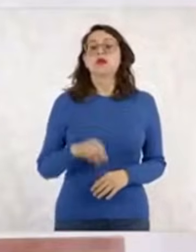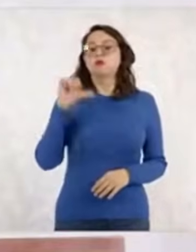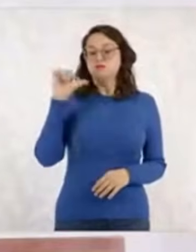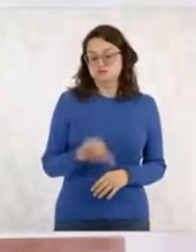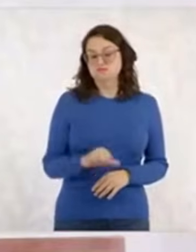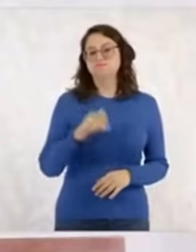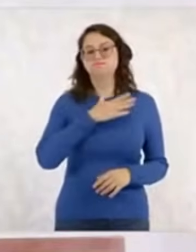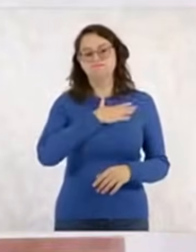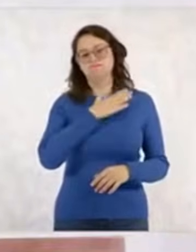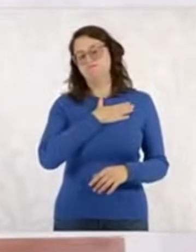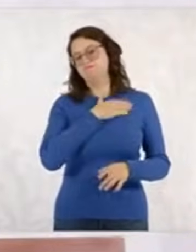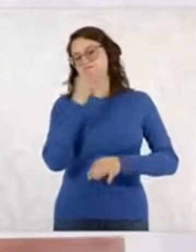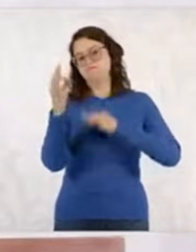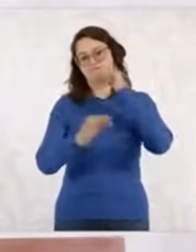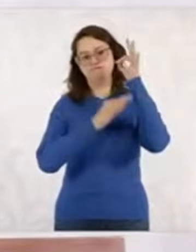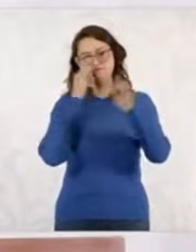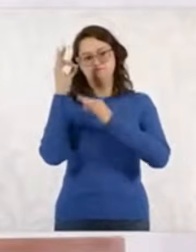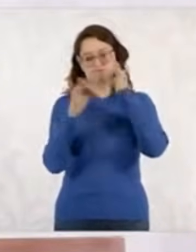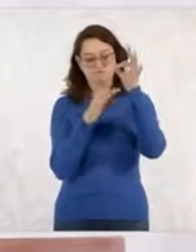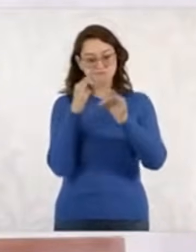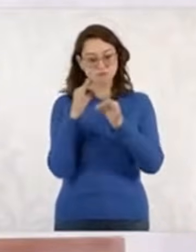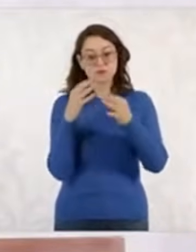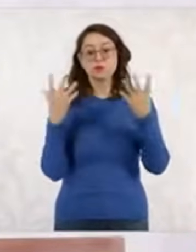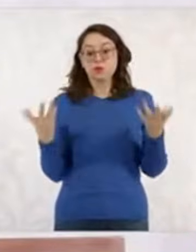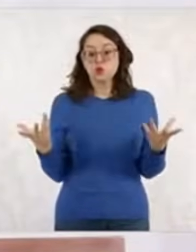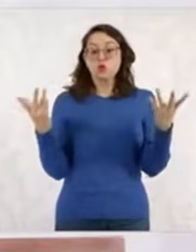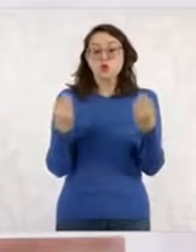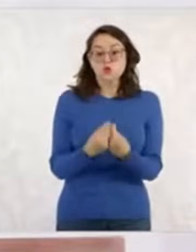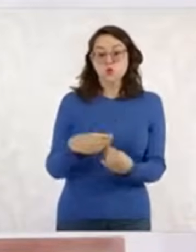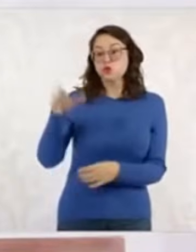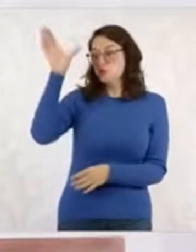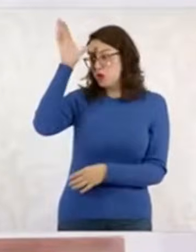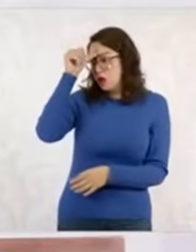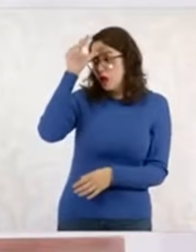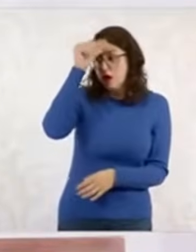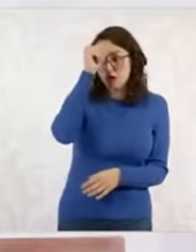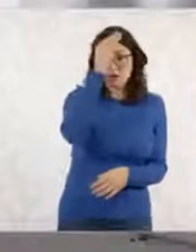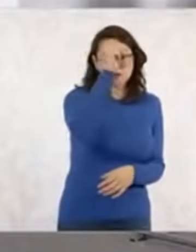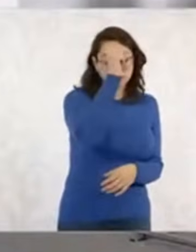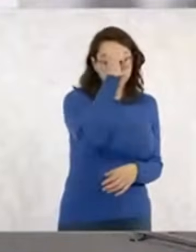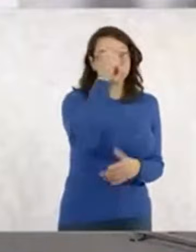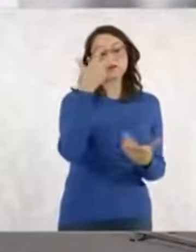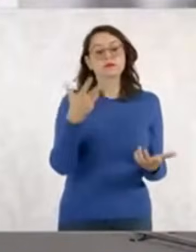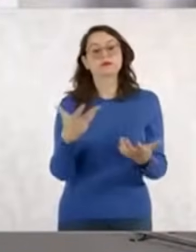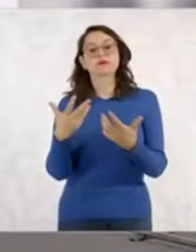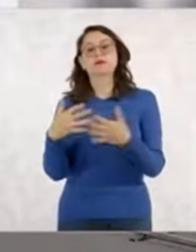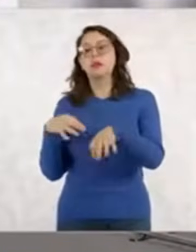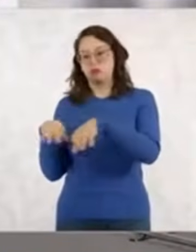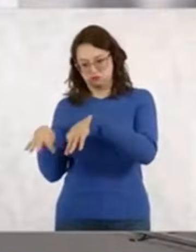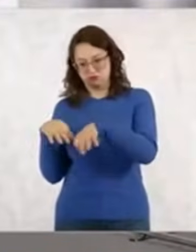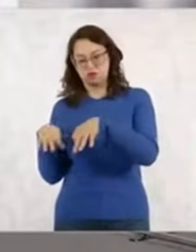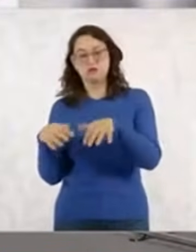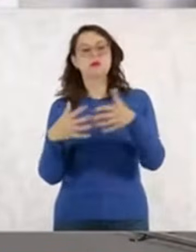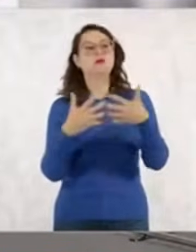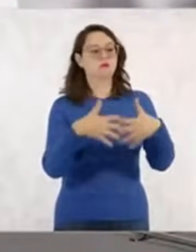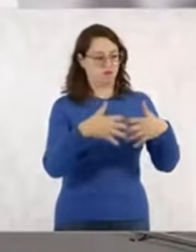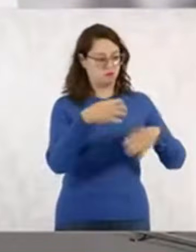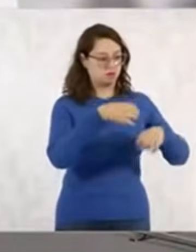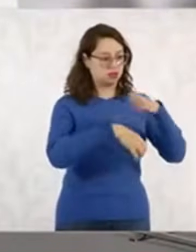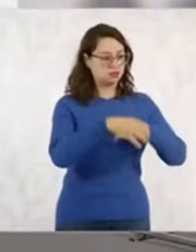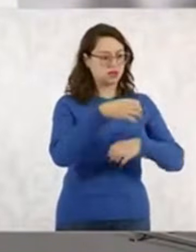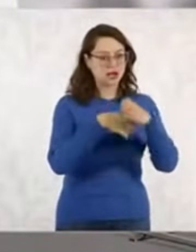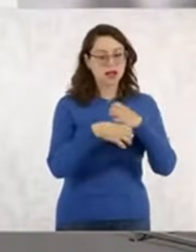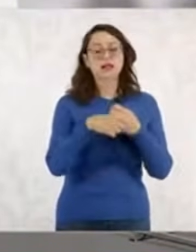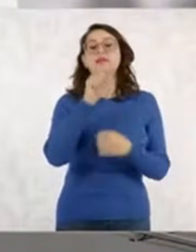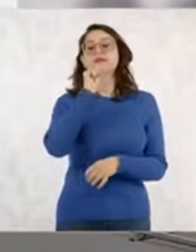buenas noticias de común acuerdo, de consenso unánime entre el sector obrero y el empresarial, y de igual